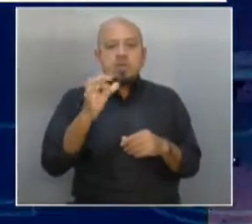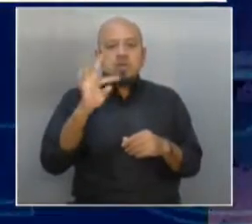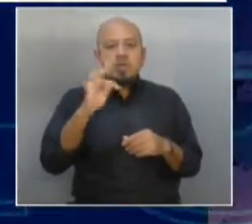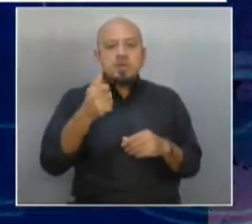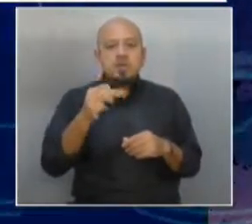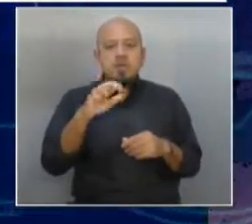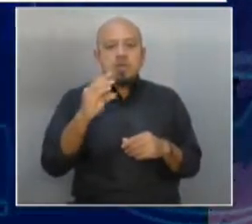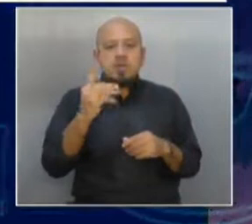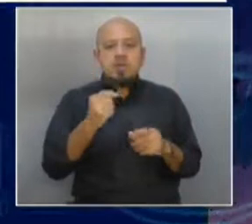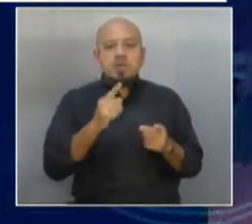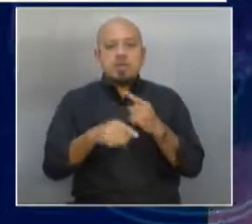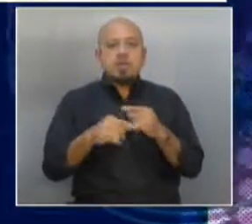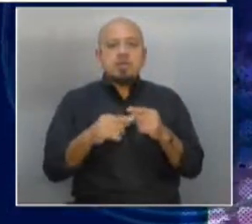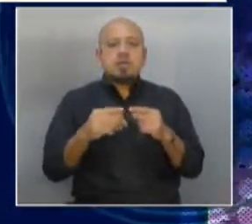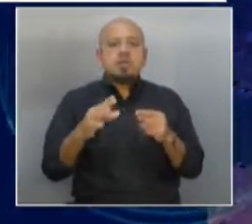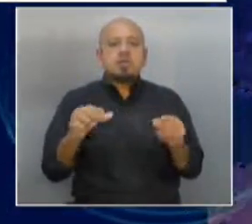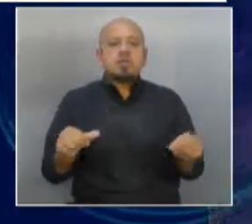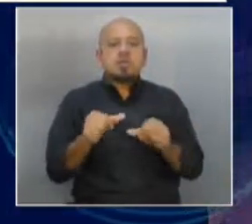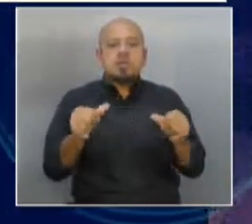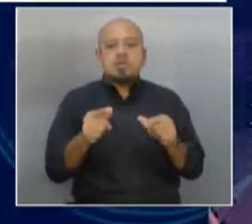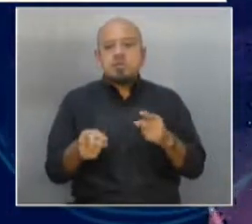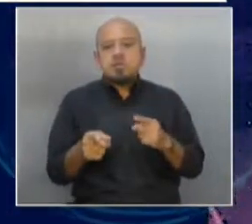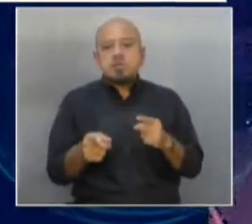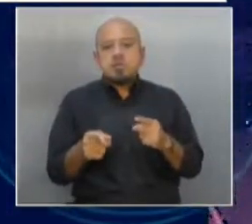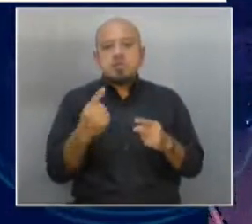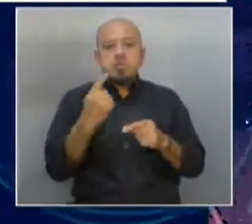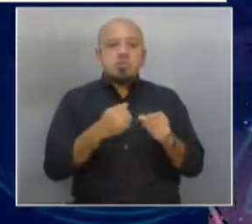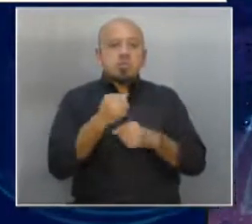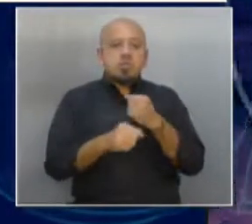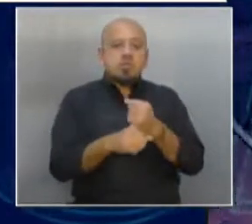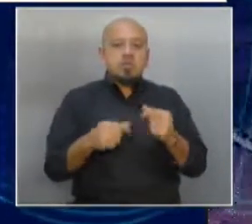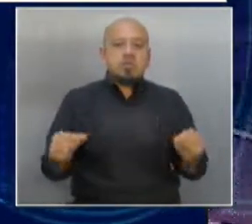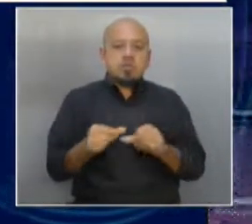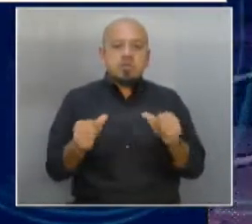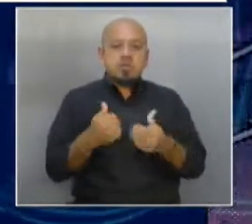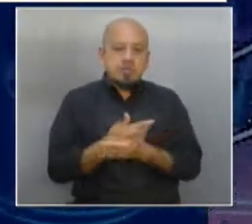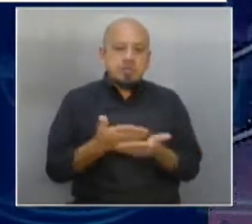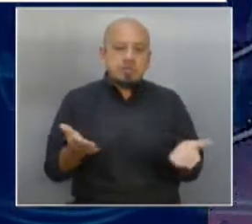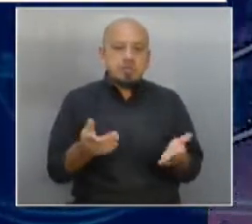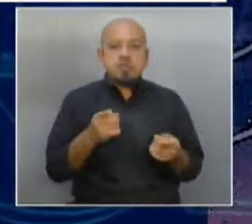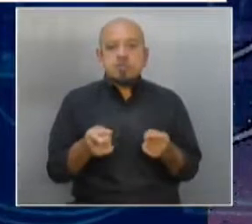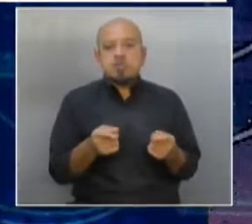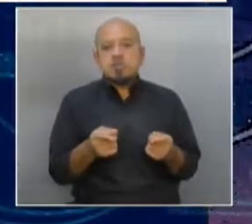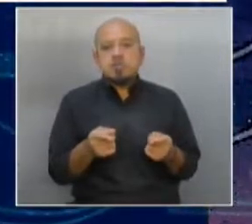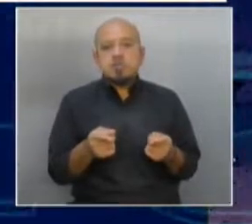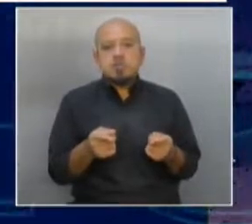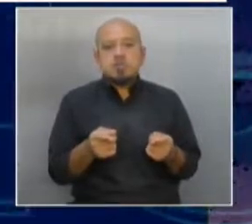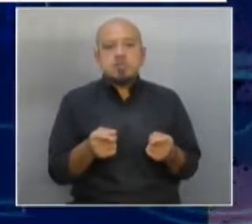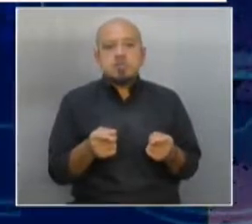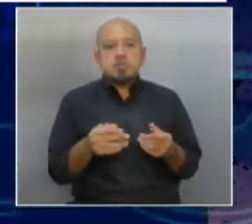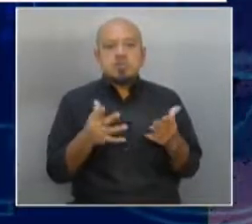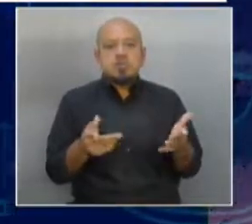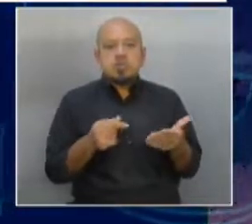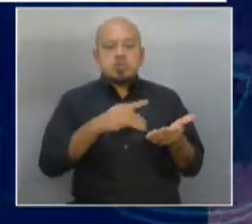mixta, la cual tocaba, se generaba durante el año un espectáculo y se hacían presentaciones finales con, digamos,